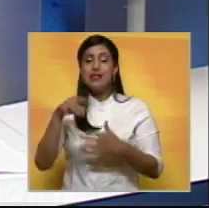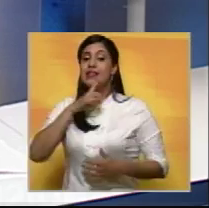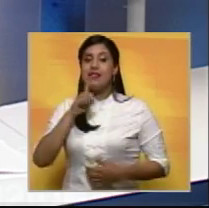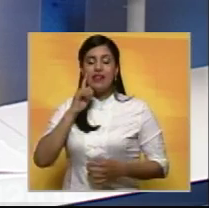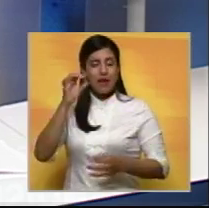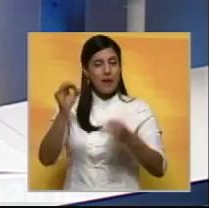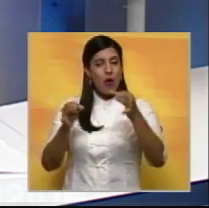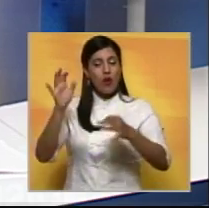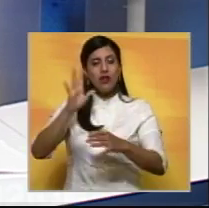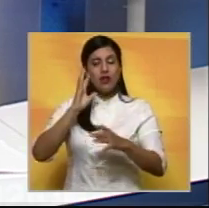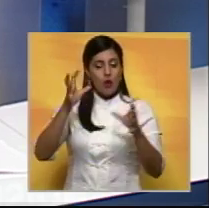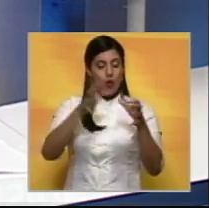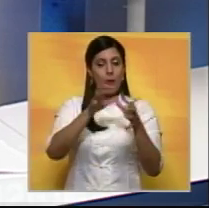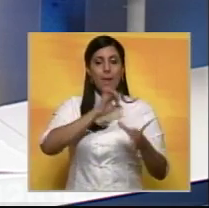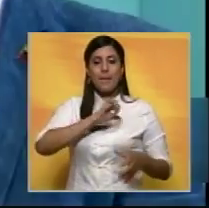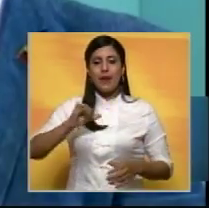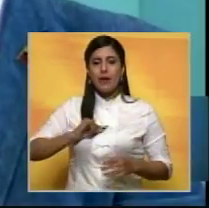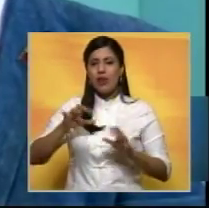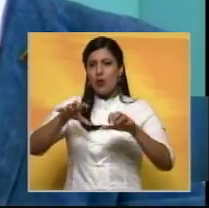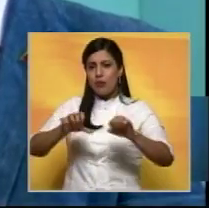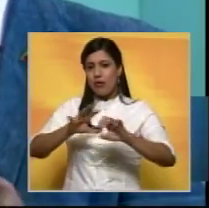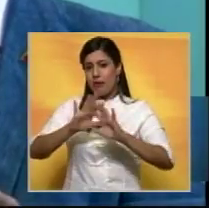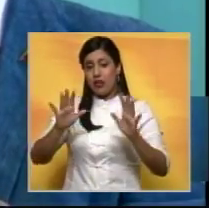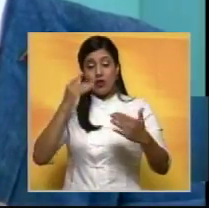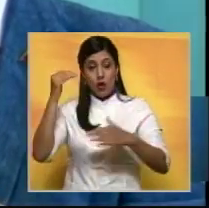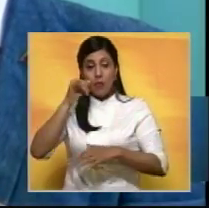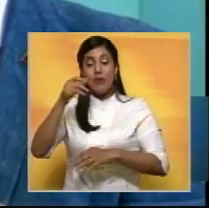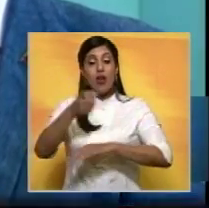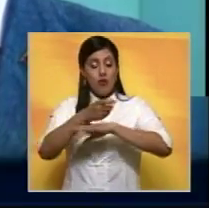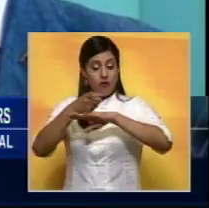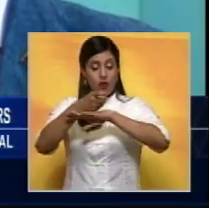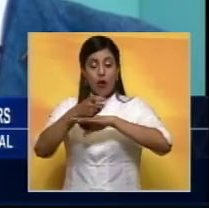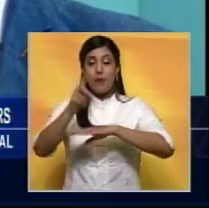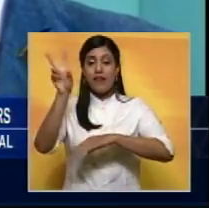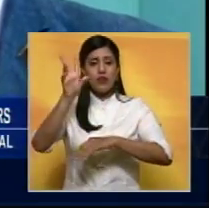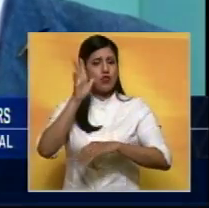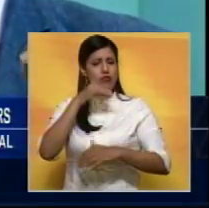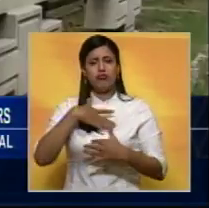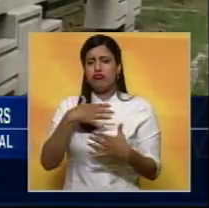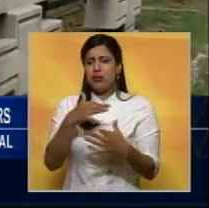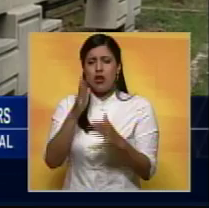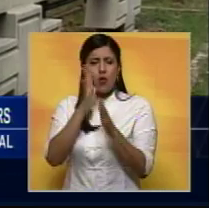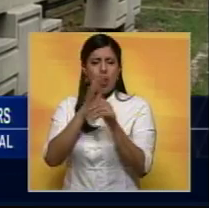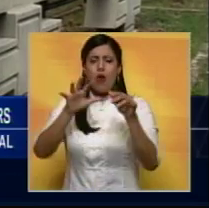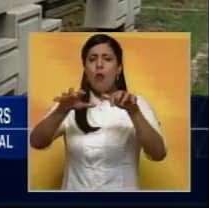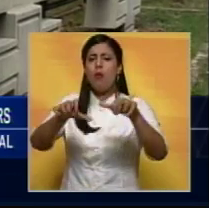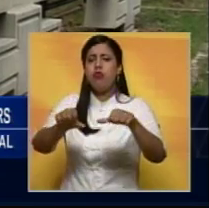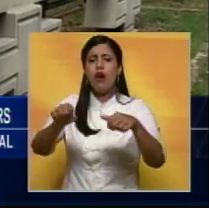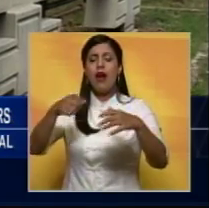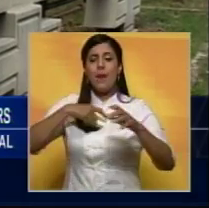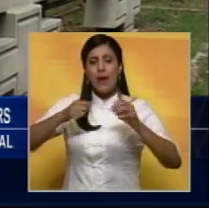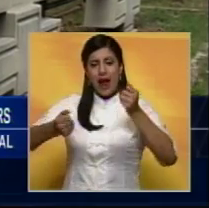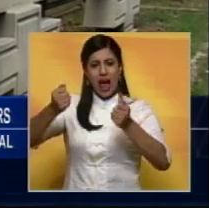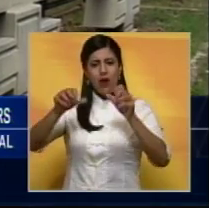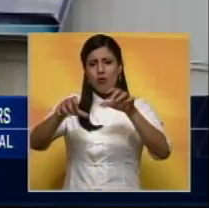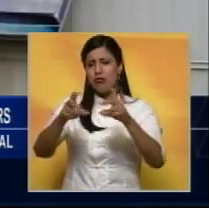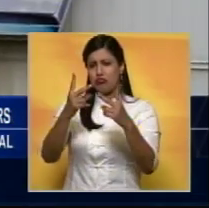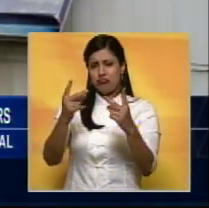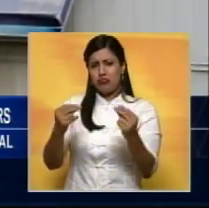fue un juicio entre particulares. Torrealba reiteró que el gobierno venezolano no tiene ningún interés en expropiar la planta de la